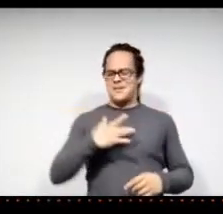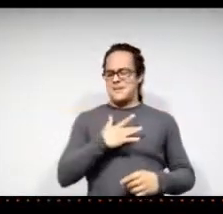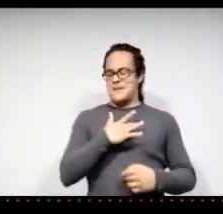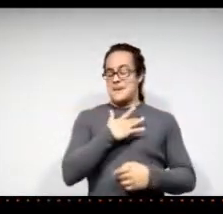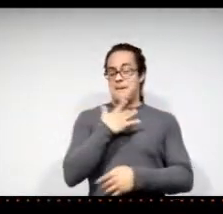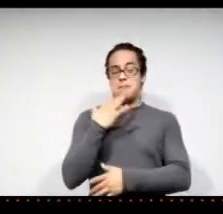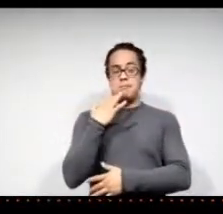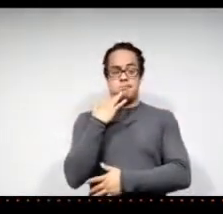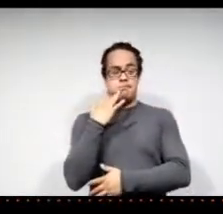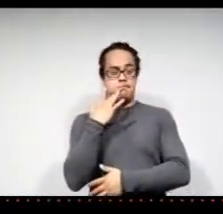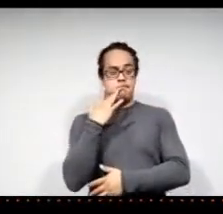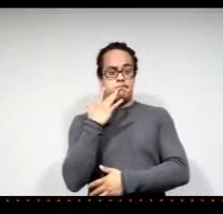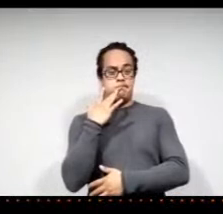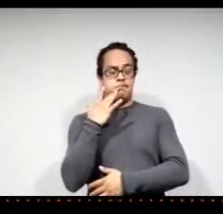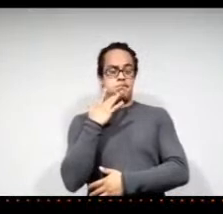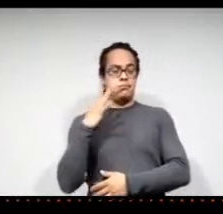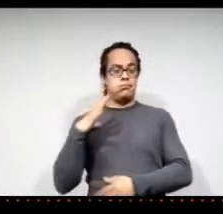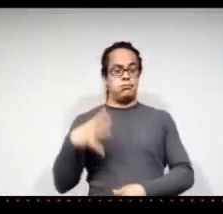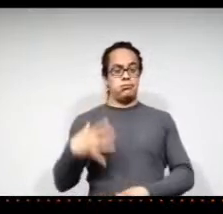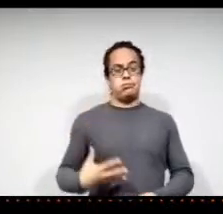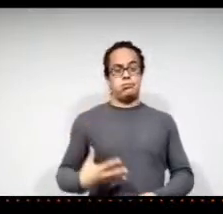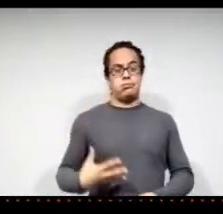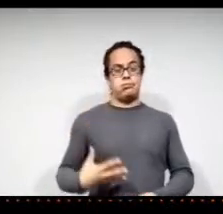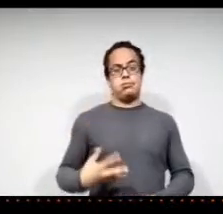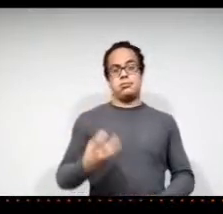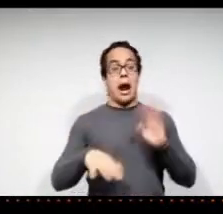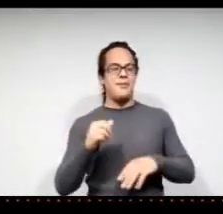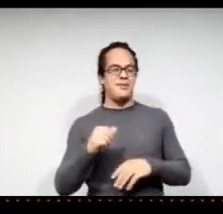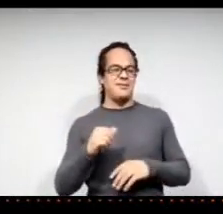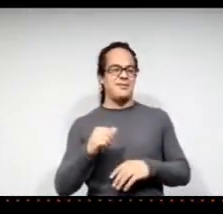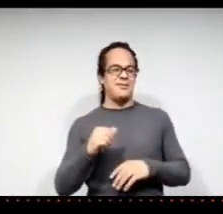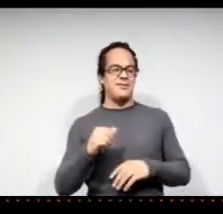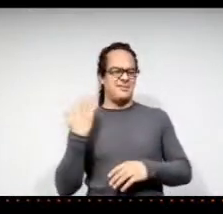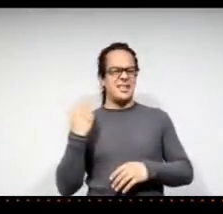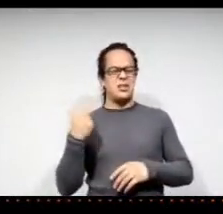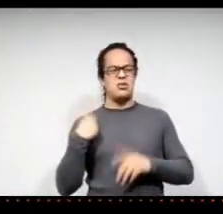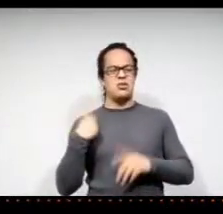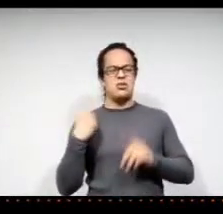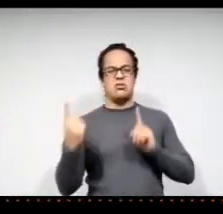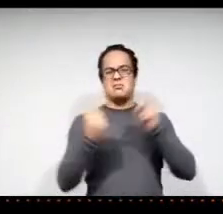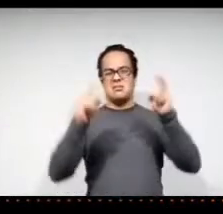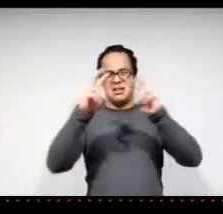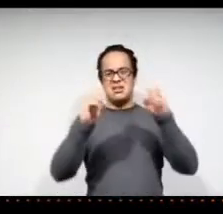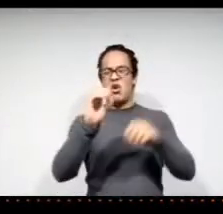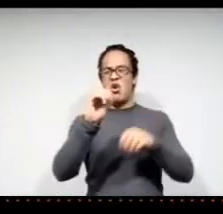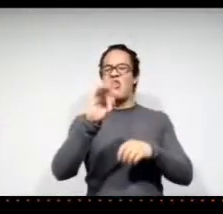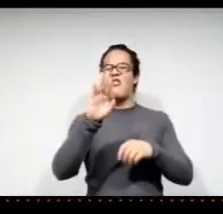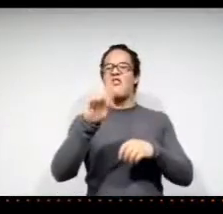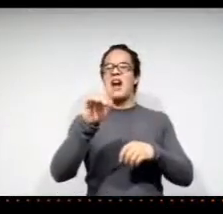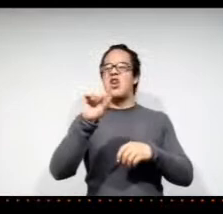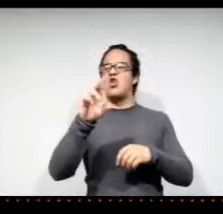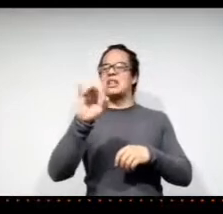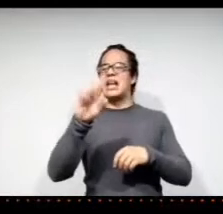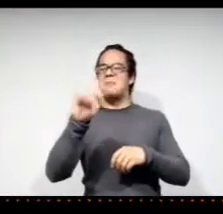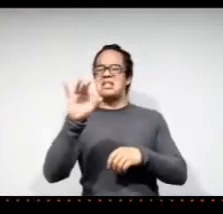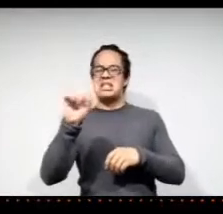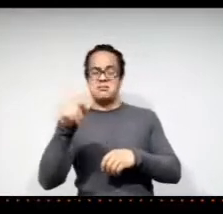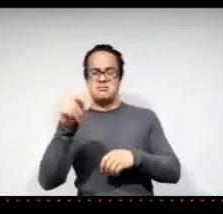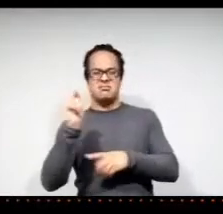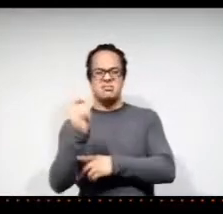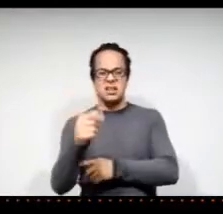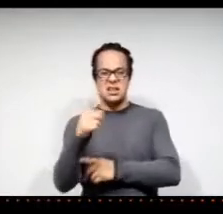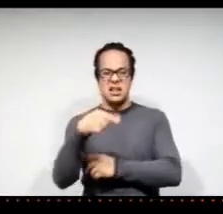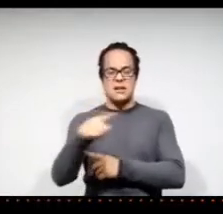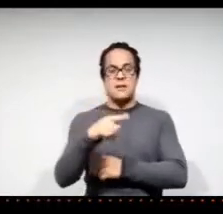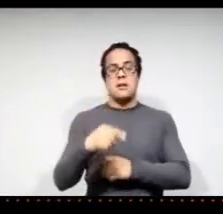pero ayer estábamos en otro panel donde hablé de la onfalosquepsis, ¿no? Onfalosquepsis, que es la contemplación